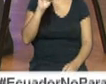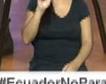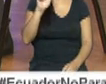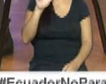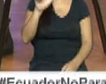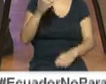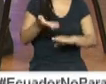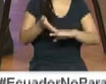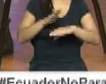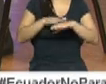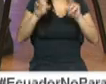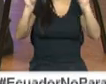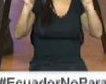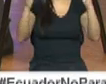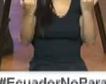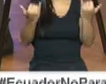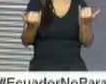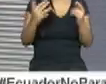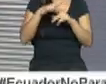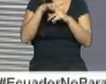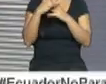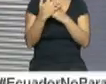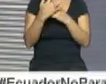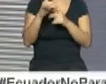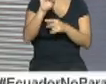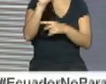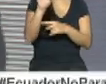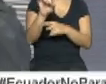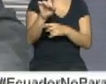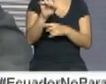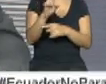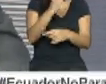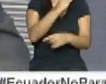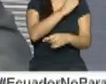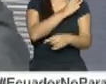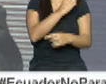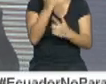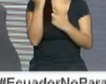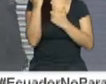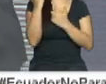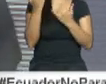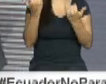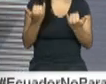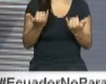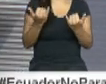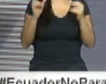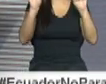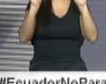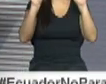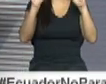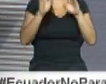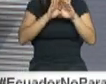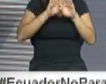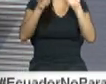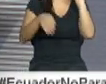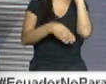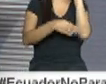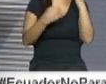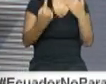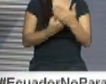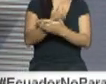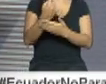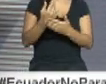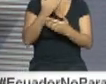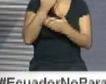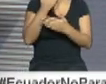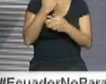a la situación de las Fuerzas Armadas. Es un tema central que vamos a discutir en los próximos minutos, el papel de las Fuerzas